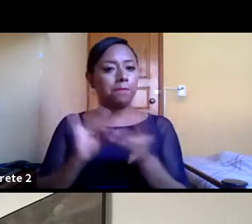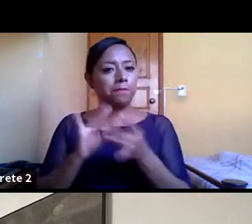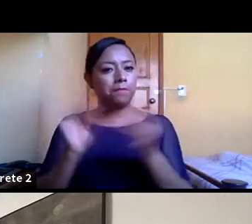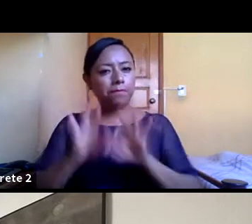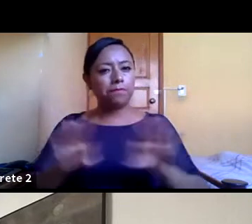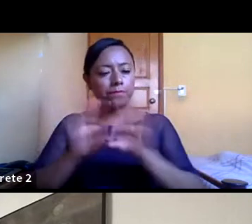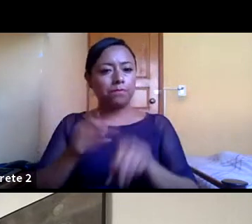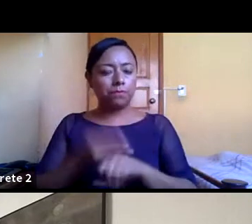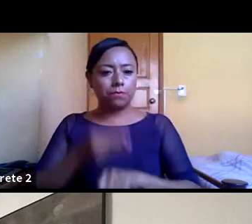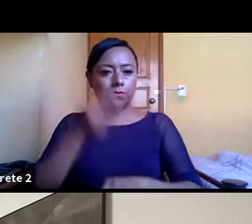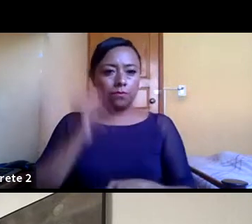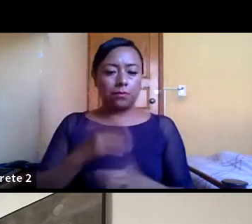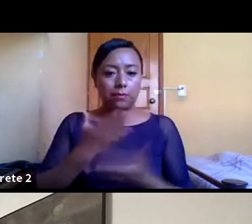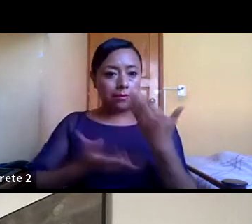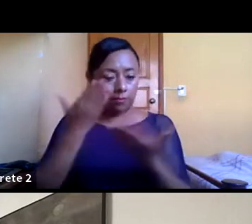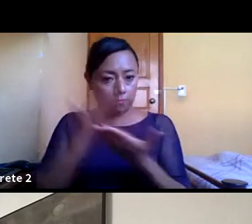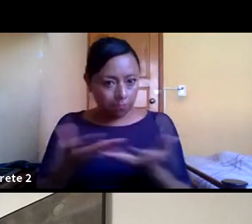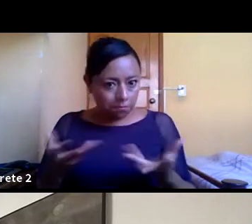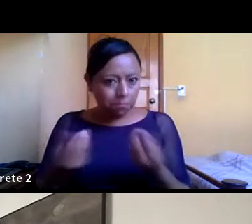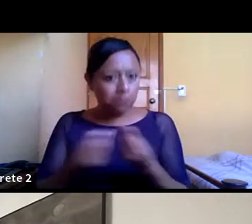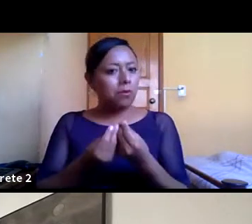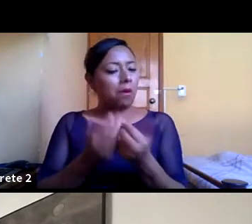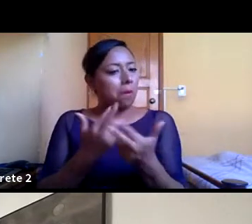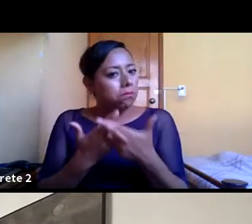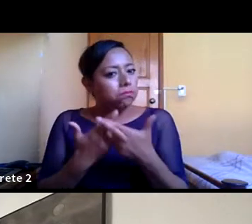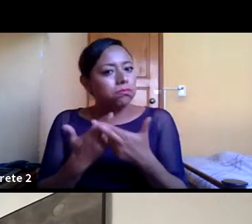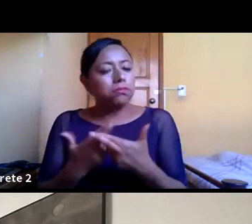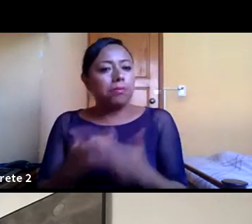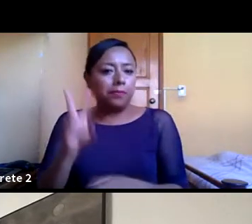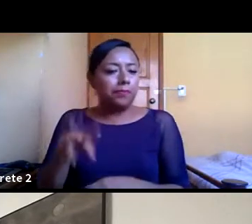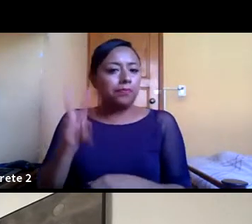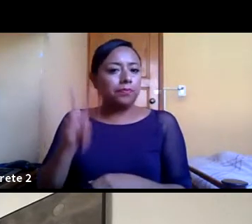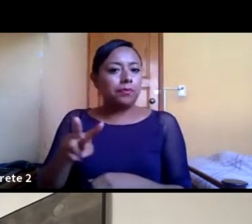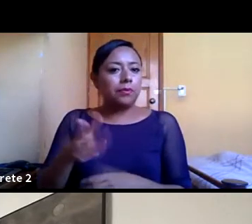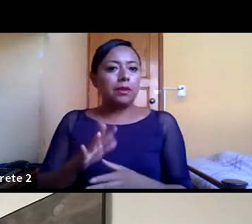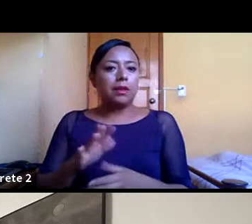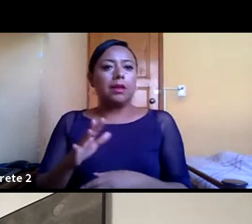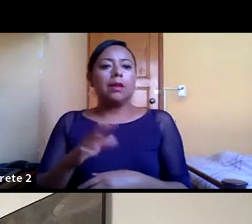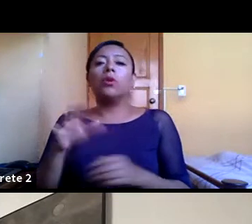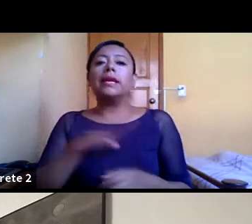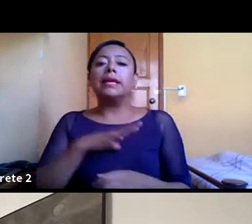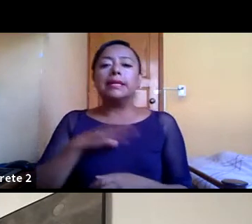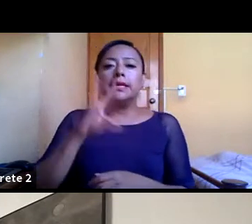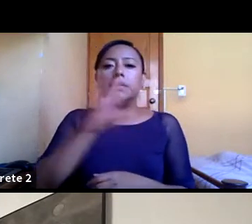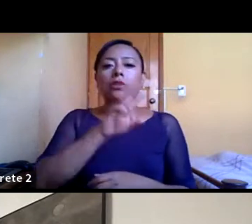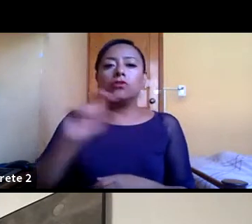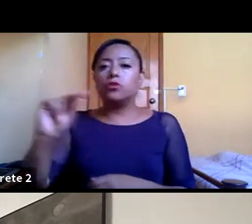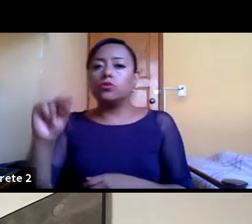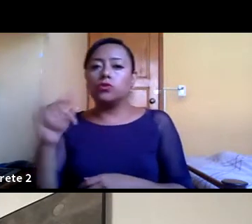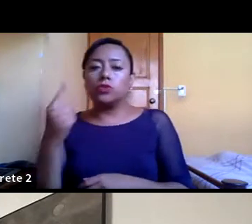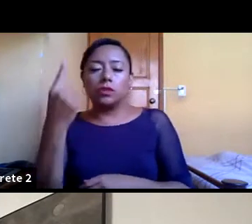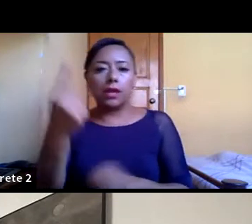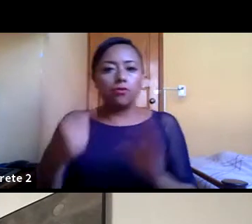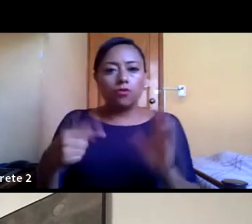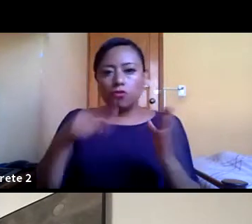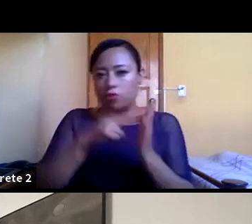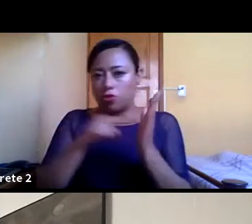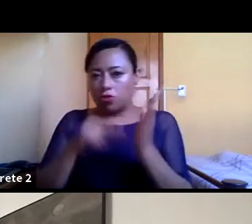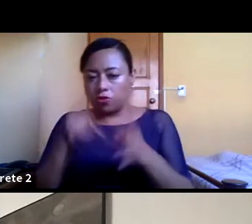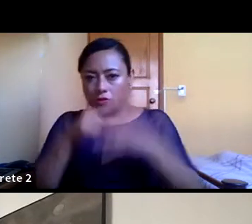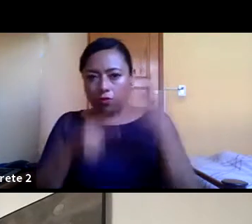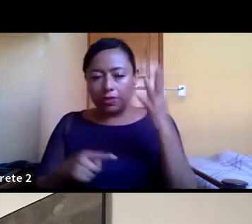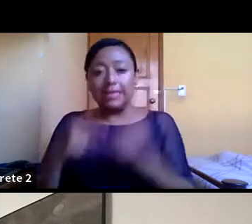en conjunto es una propuesta muy nutrida, compuesta de 281 disposiciones normativas y 7 artículos